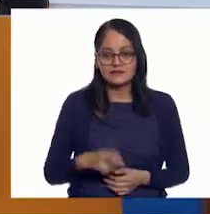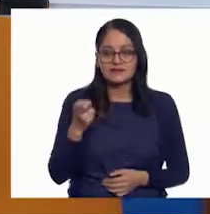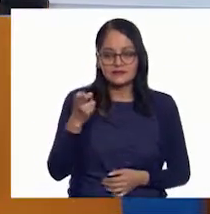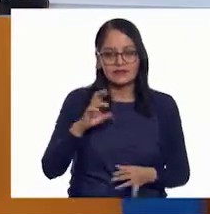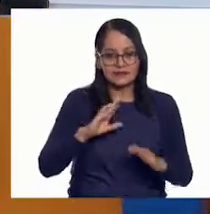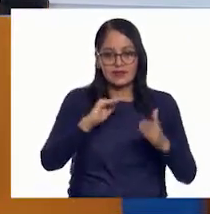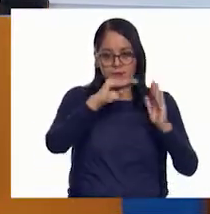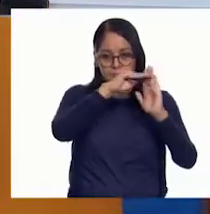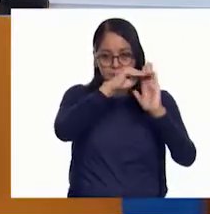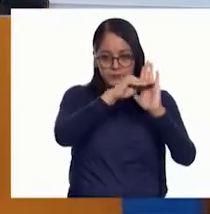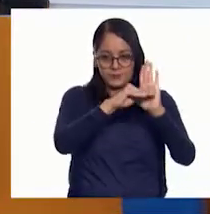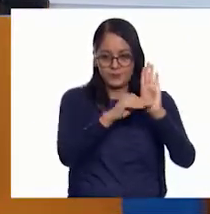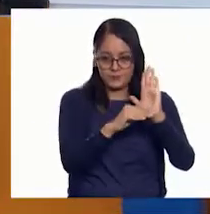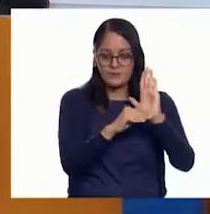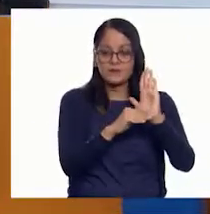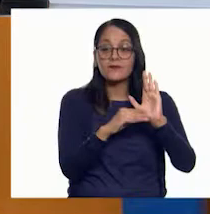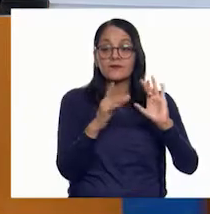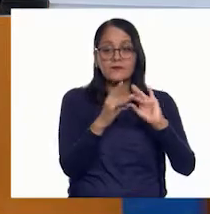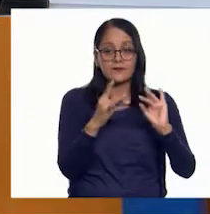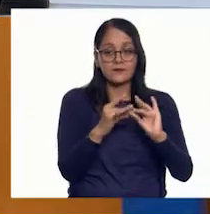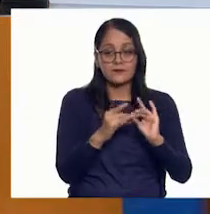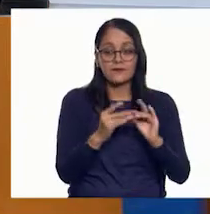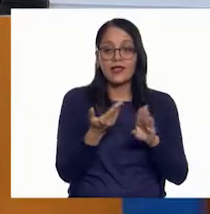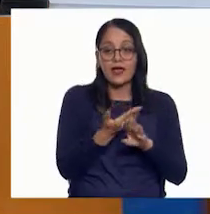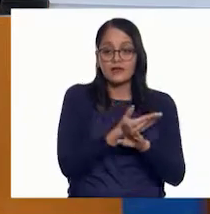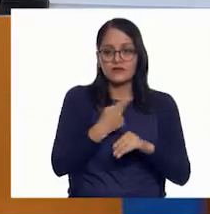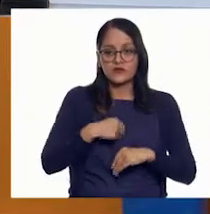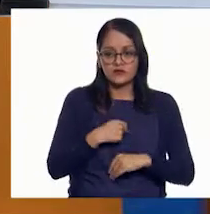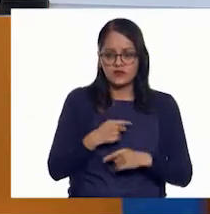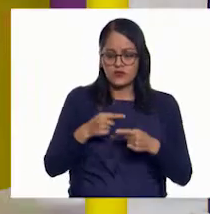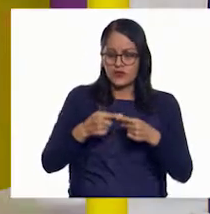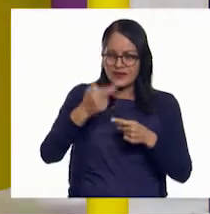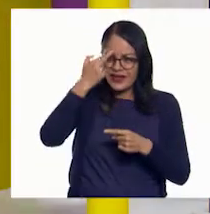receta. ¿Nuestra receta cumple con todas las partes que hemos venido trabajando?